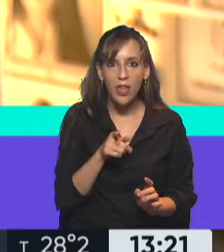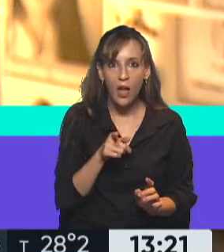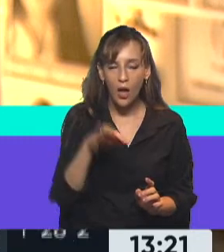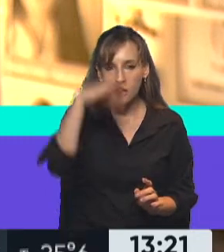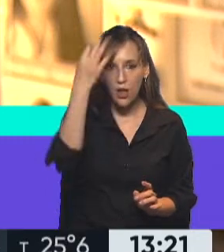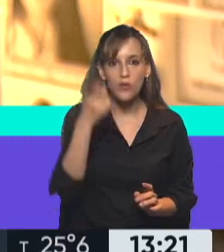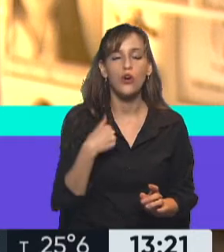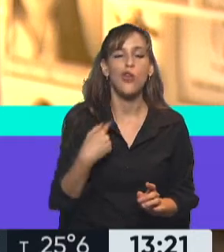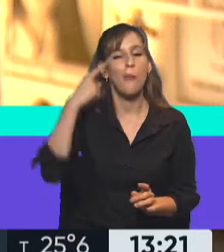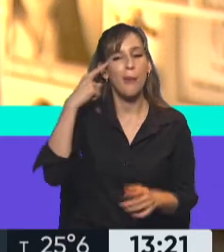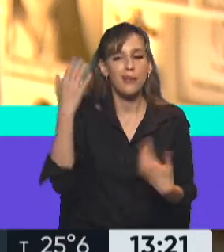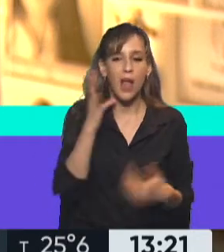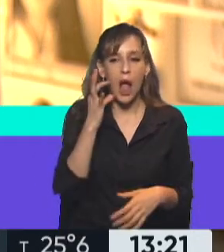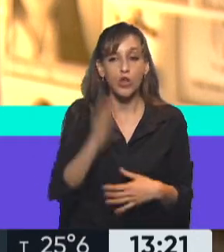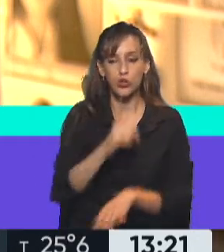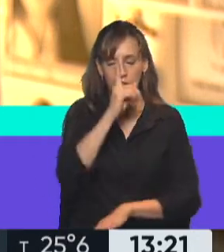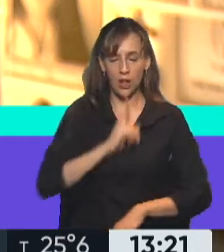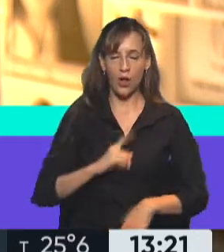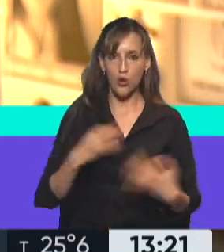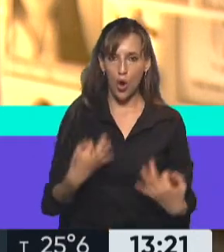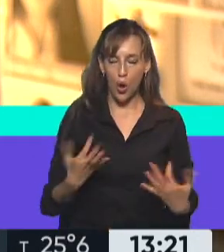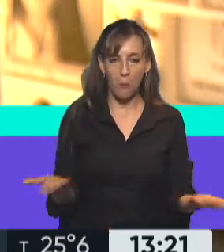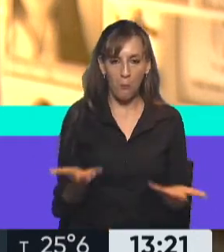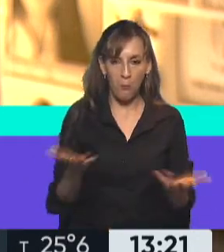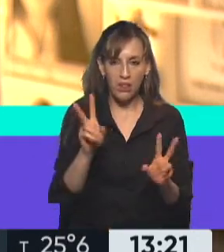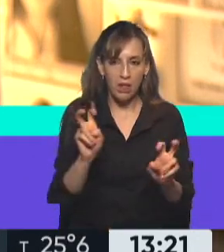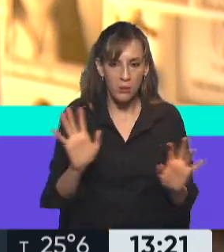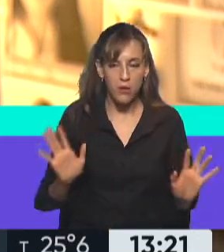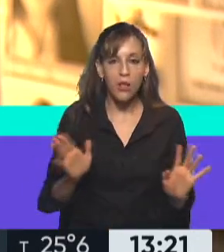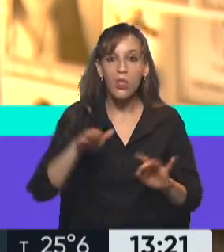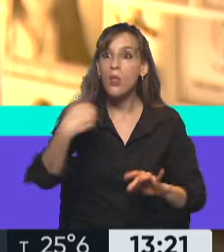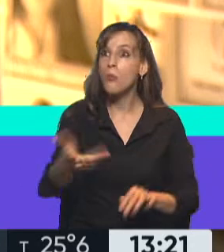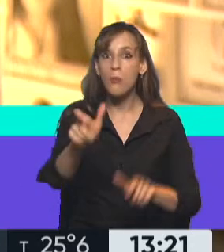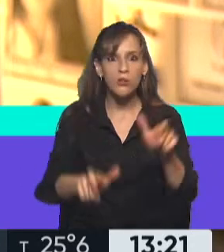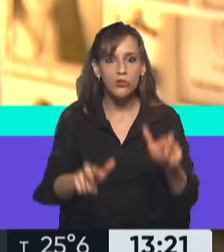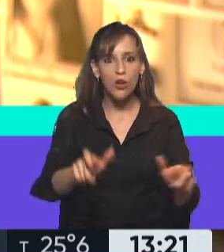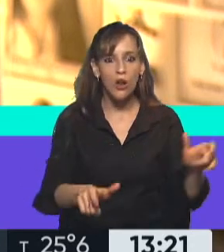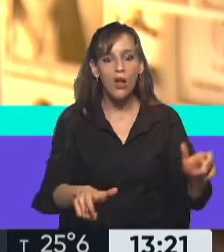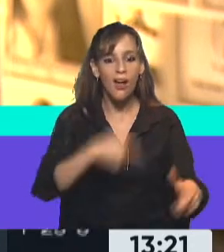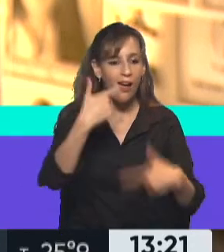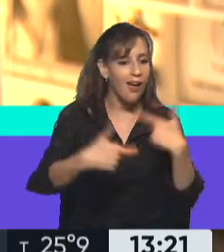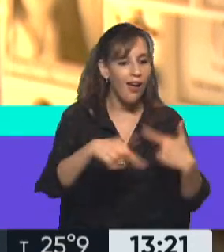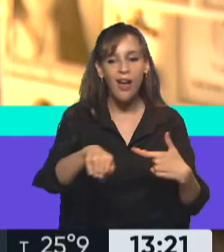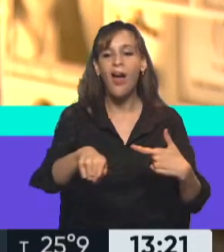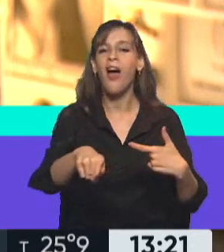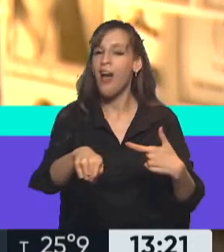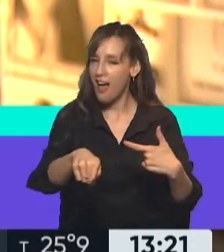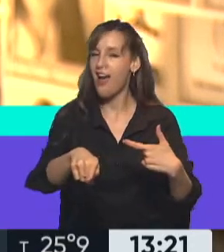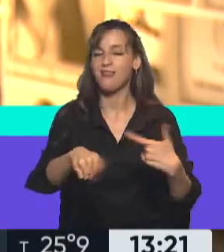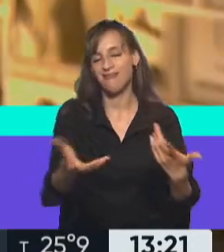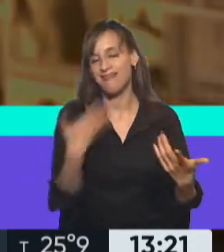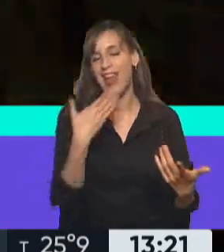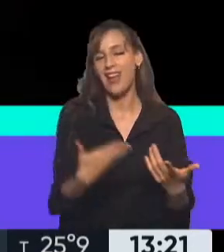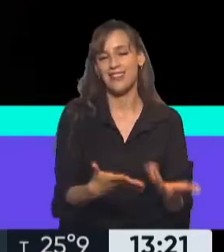función, yo creí que estaba haciendo algo como serio, que no sabía qué significaba, y las risas de la gente sin duda son como